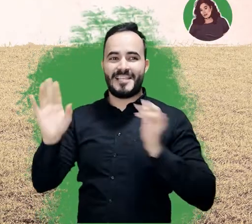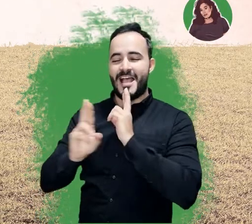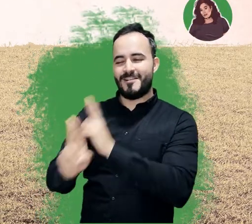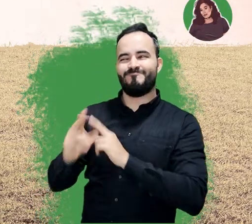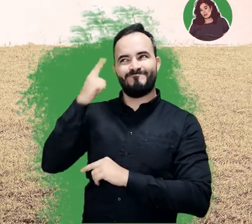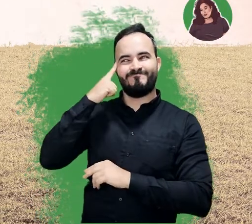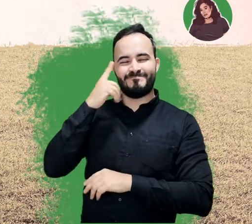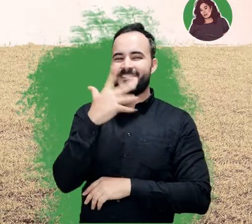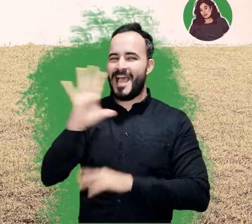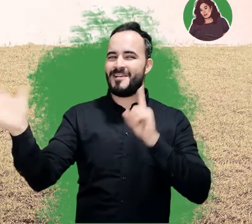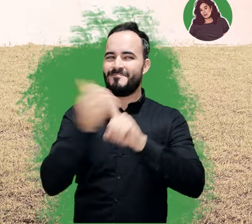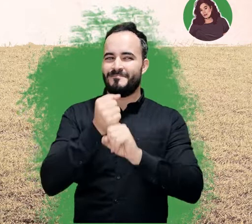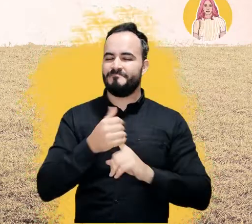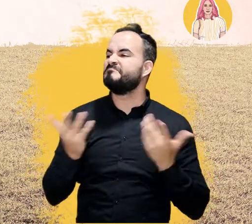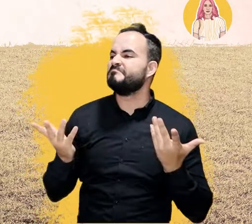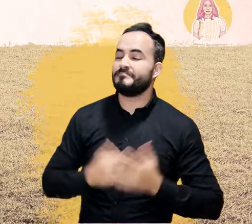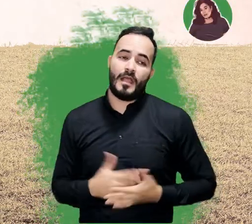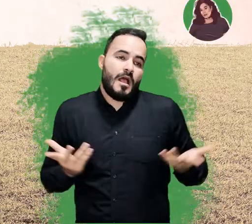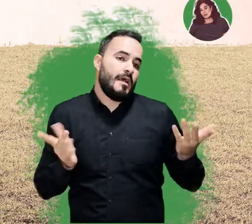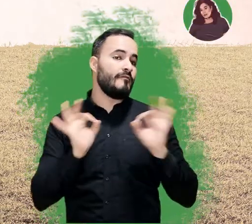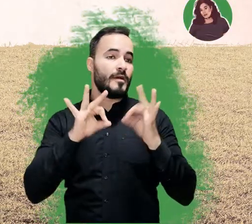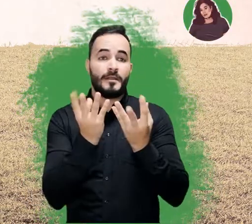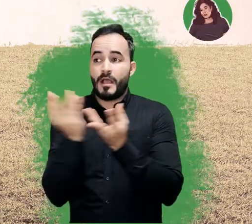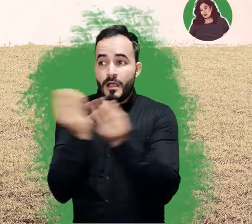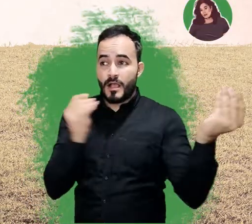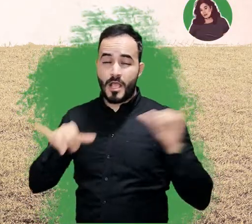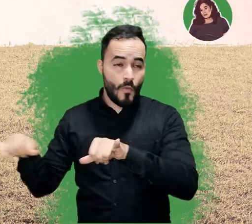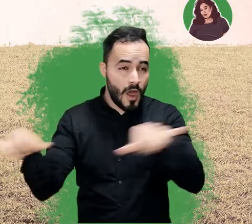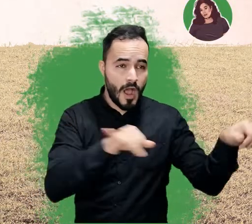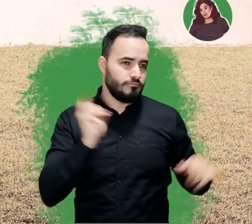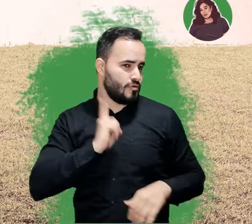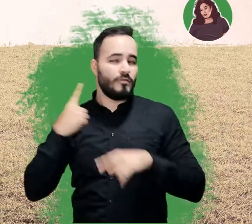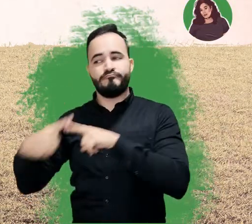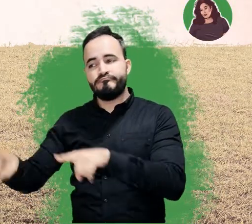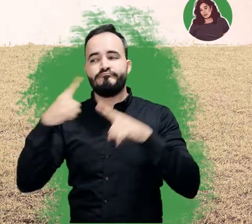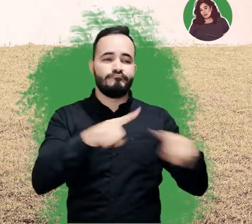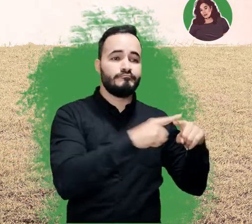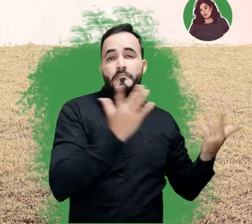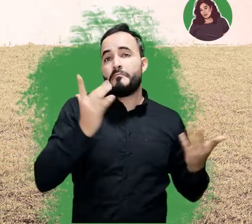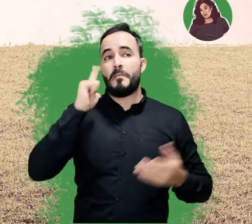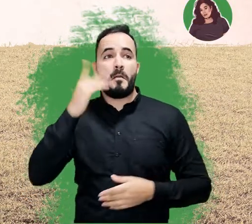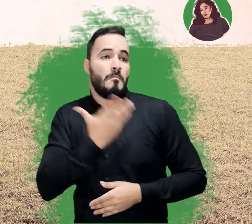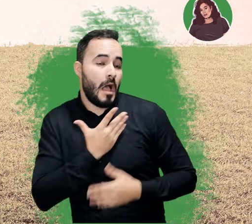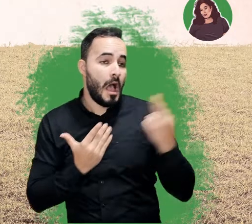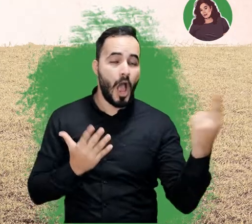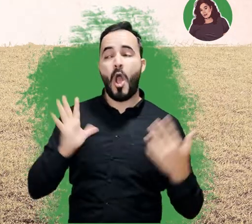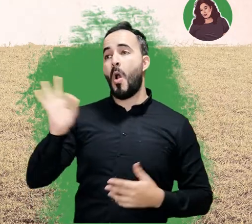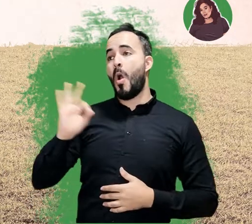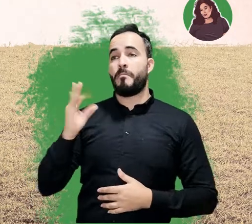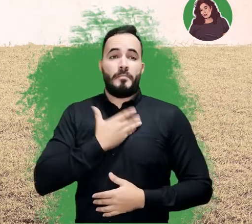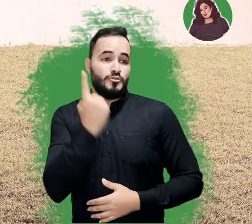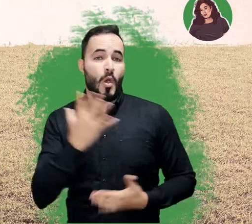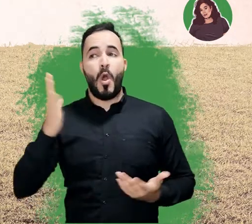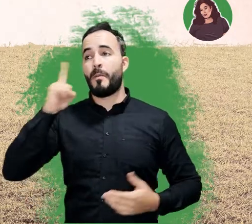Santi. ¿Qué? Pues que las familias son diversas y pueden estar conformadas por un padre y una madre e hijos, por una